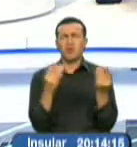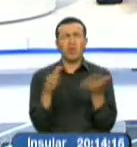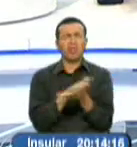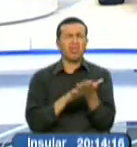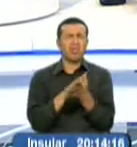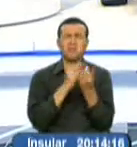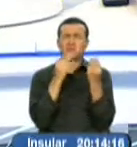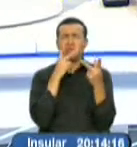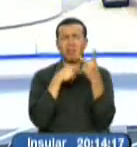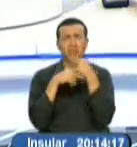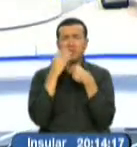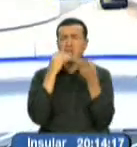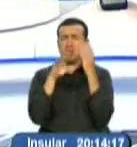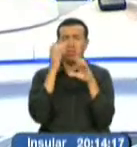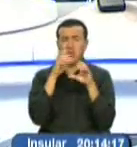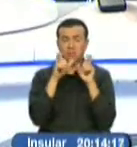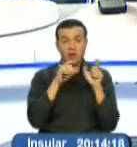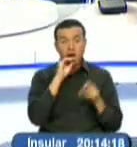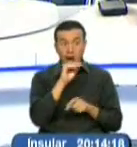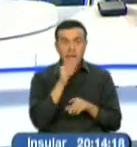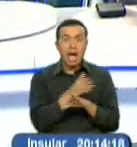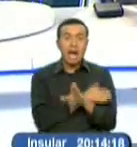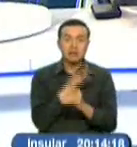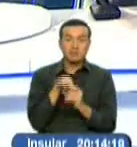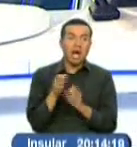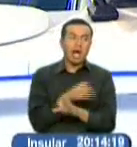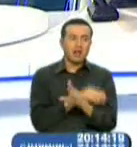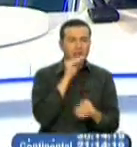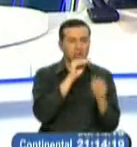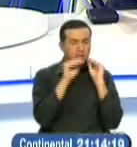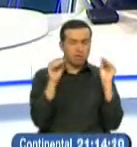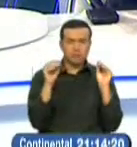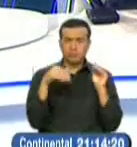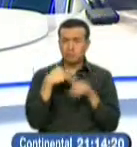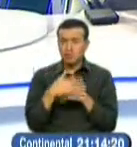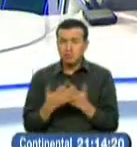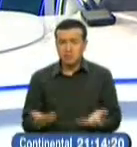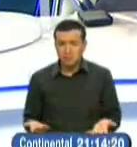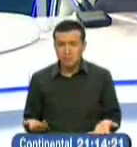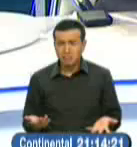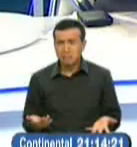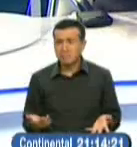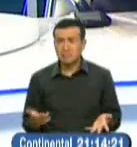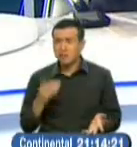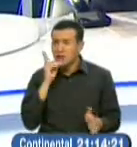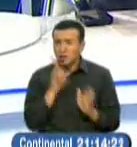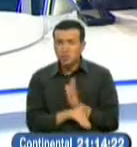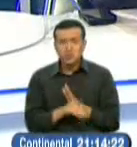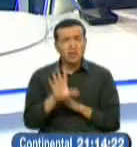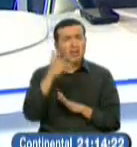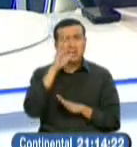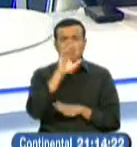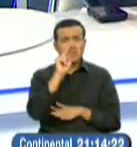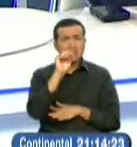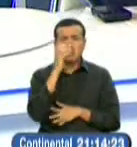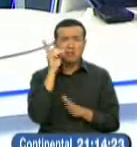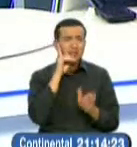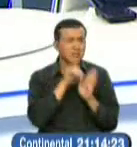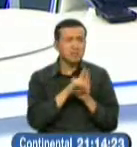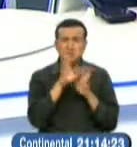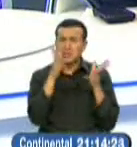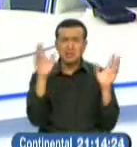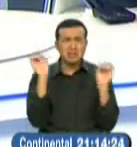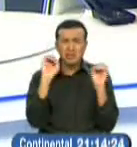lastimosamente eso ha tratado de generarse y sobre todo a través de redes sociales, ¿no? Pero en la práctica, Sofía, no se ha presentado denuncia alguna al Consejo Electoral y